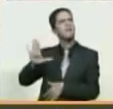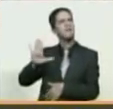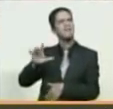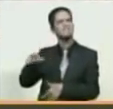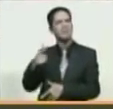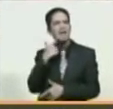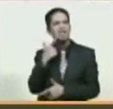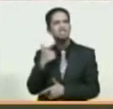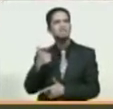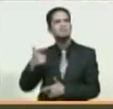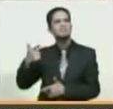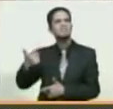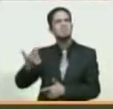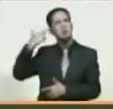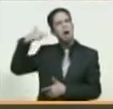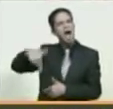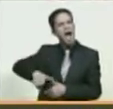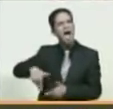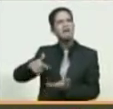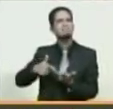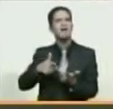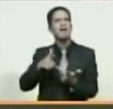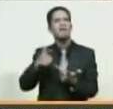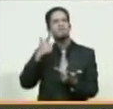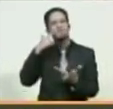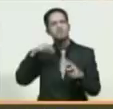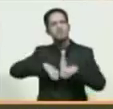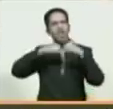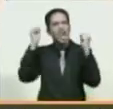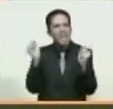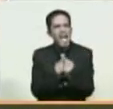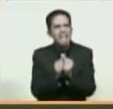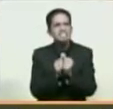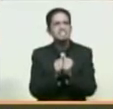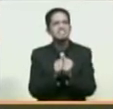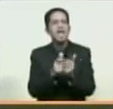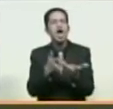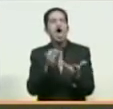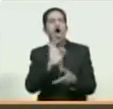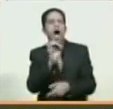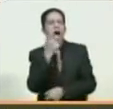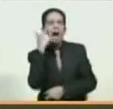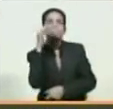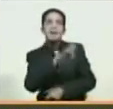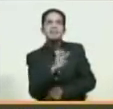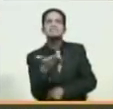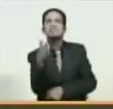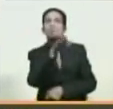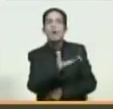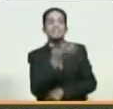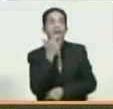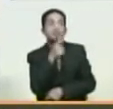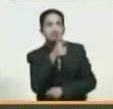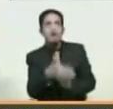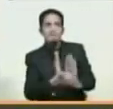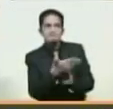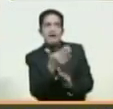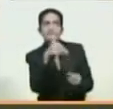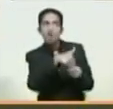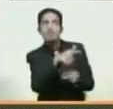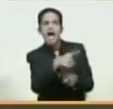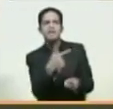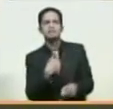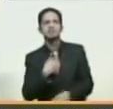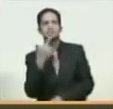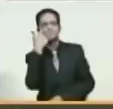con armas, los amenazaron con violencia, los amenazaron de muerte si sencillamente iban a cumplir